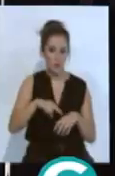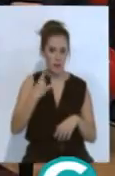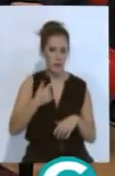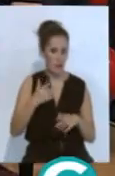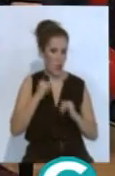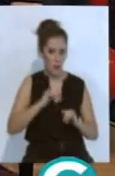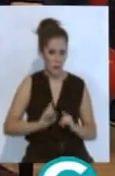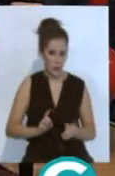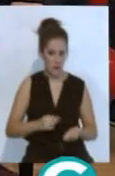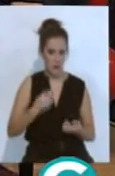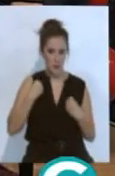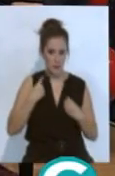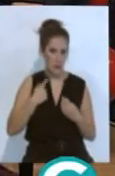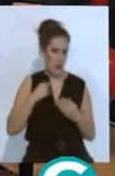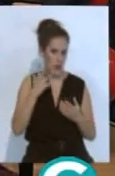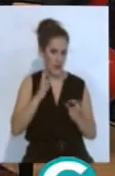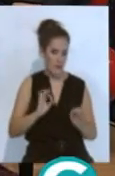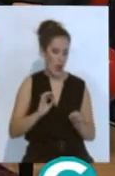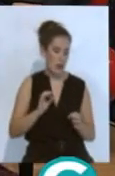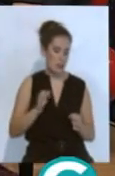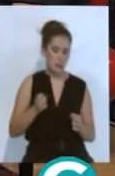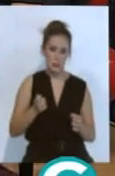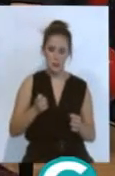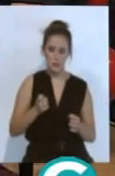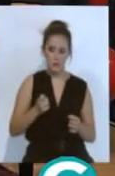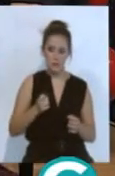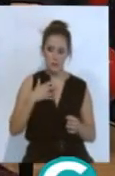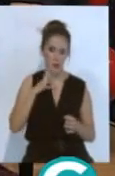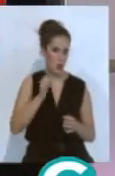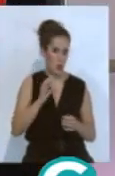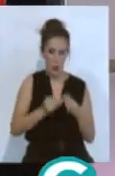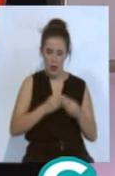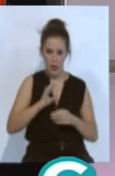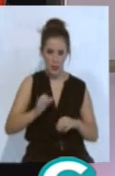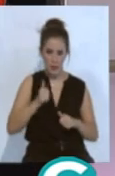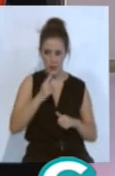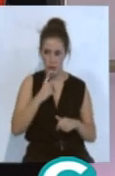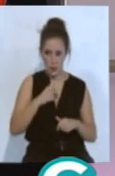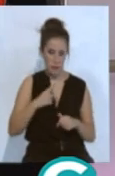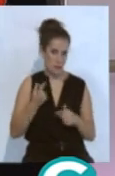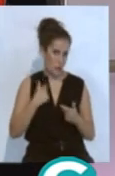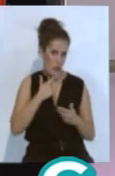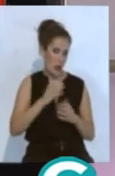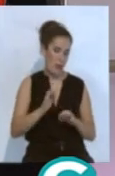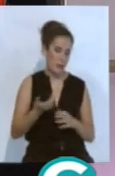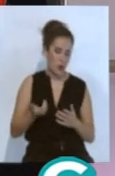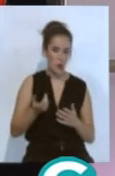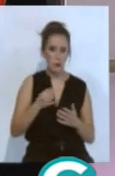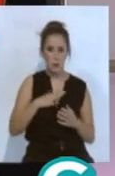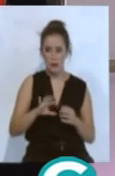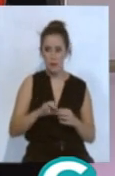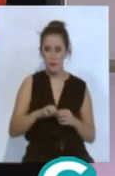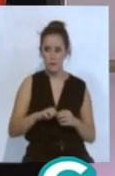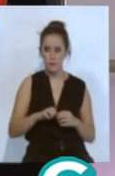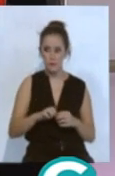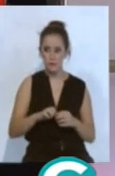disfrutaba. Era un sin vivir carnaval y, vamos, no creo que lo haga nunca más. No voy a escupir arriba. Eso bueno, decía yo, la cara. Esto